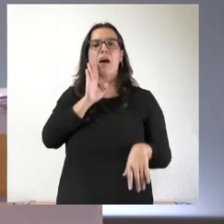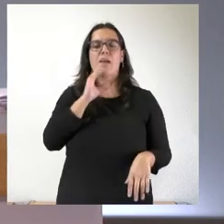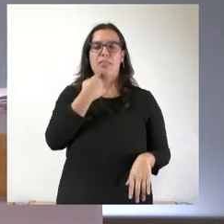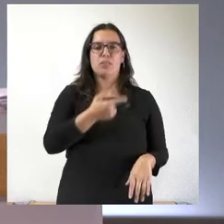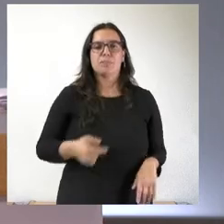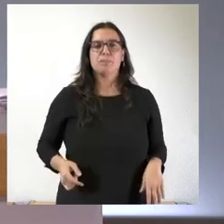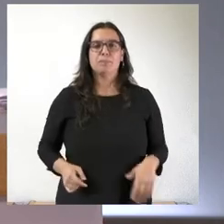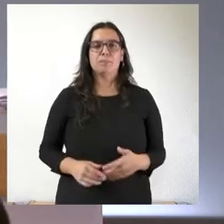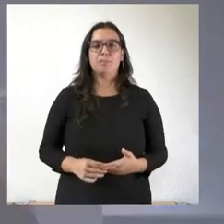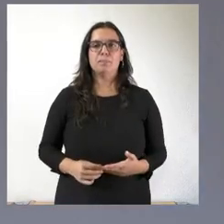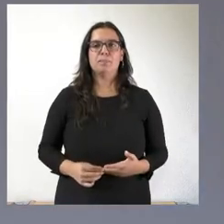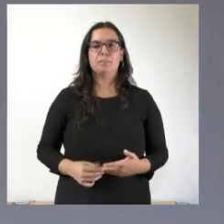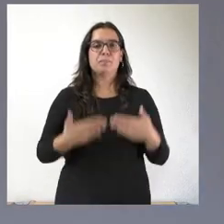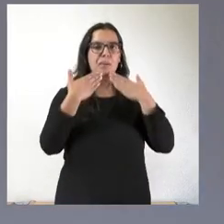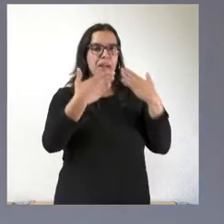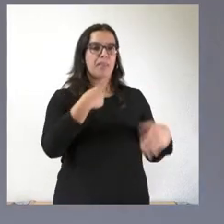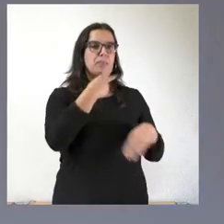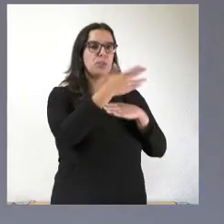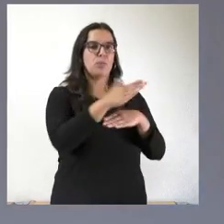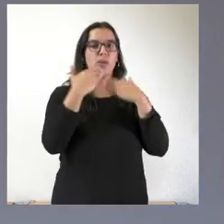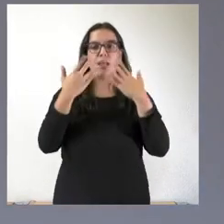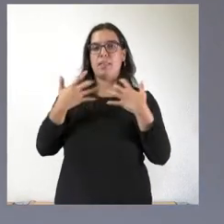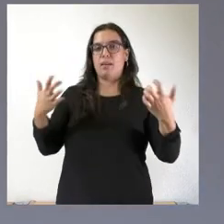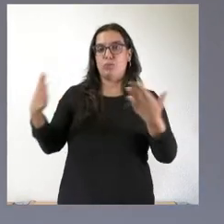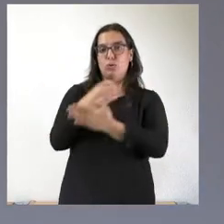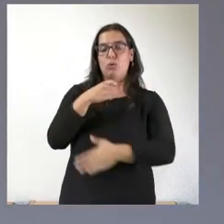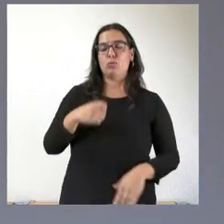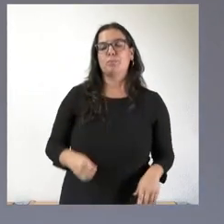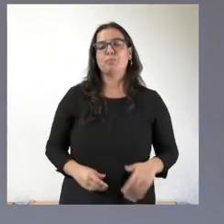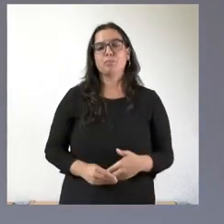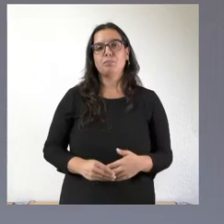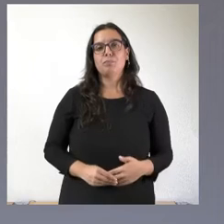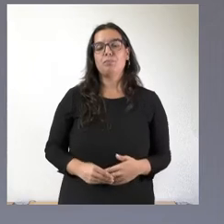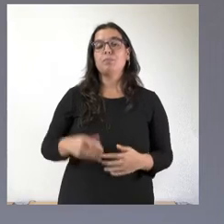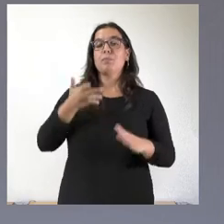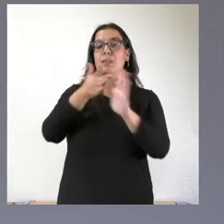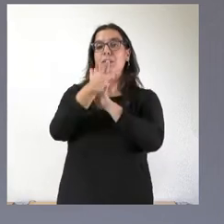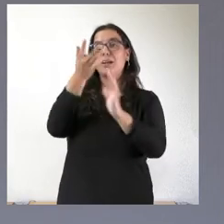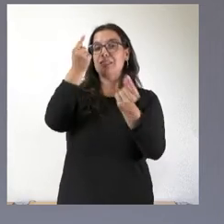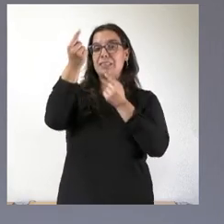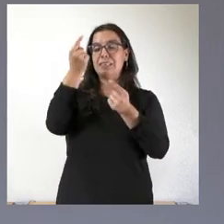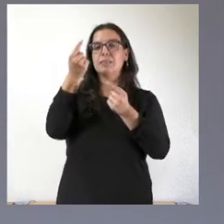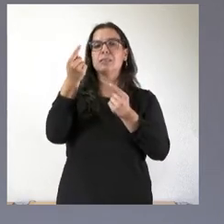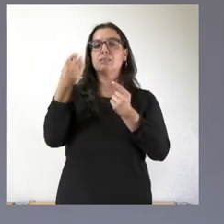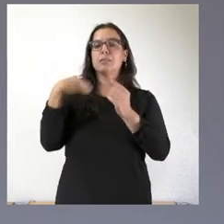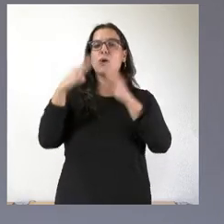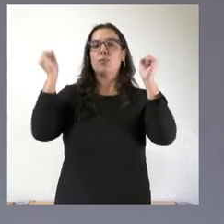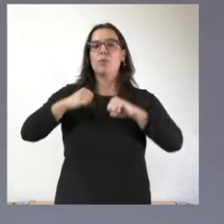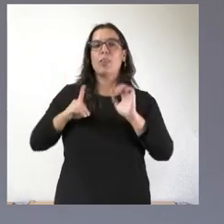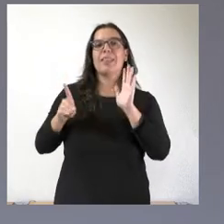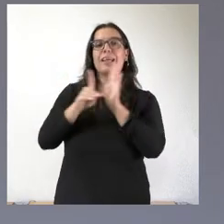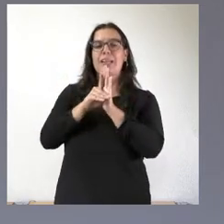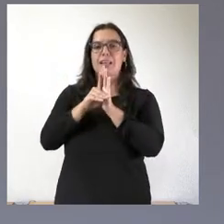anteriormente. Muchas gracias, portavoz. Muchas gracias a todos. Voy a pasar a detallar la aprobación del decreto